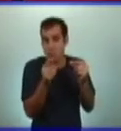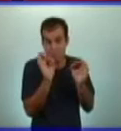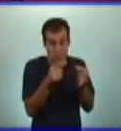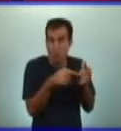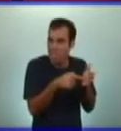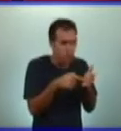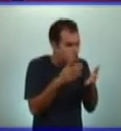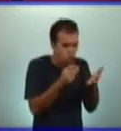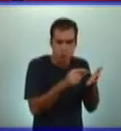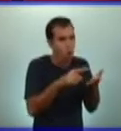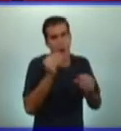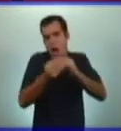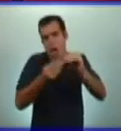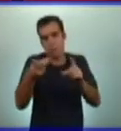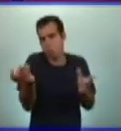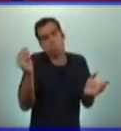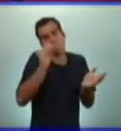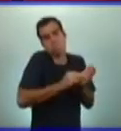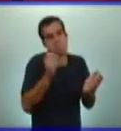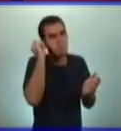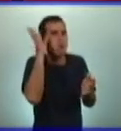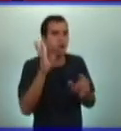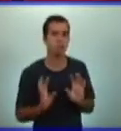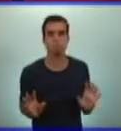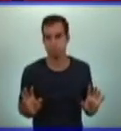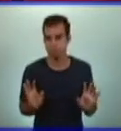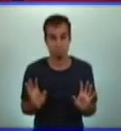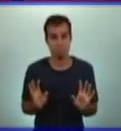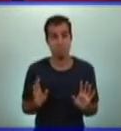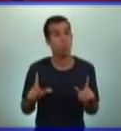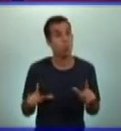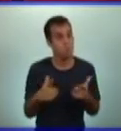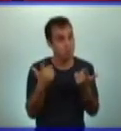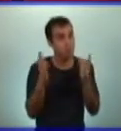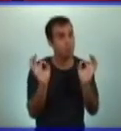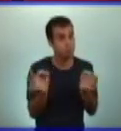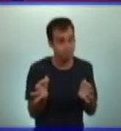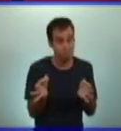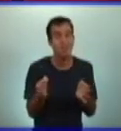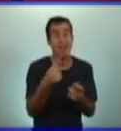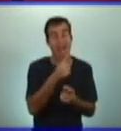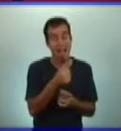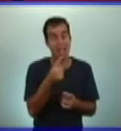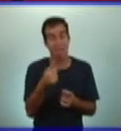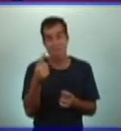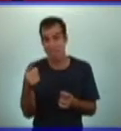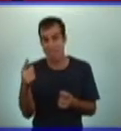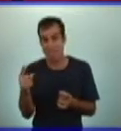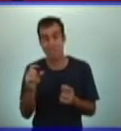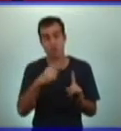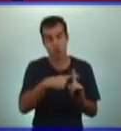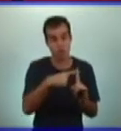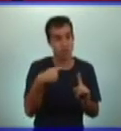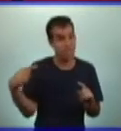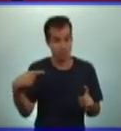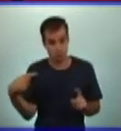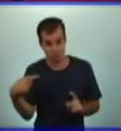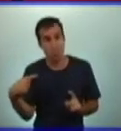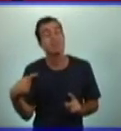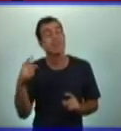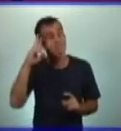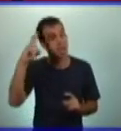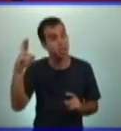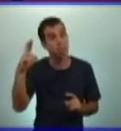y mantiene las magnitudes, cumpliendo, por supuesto, los requisitos de cada una de las operaciones, que en el caso de la sustracción, recuerden,